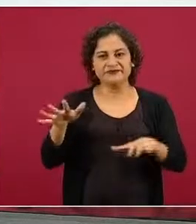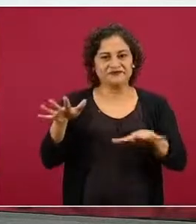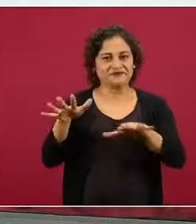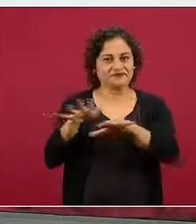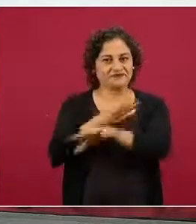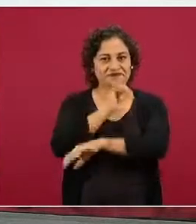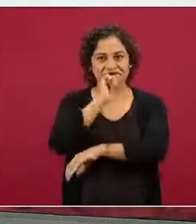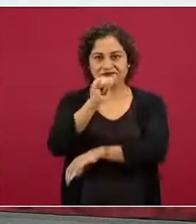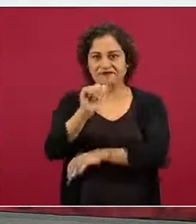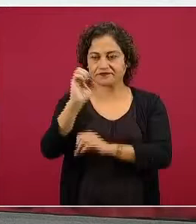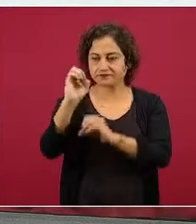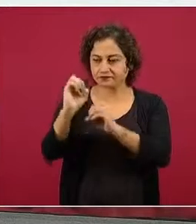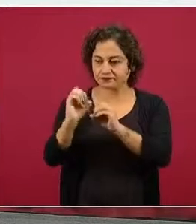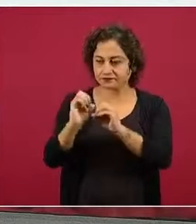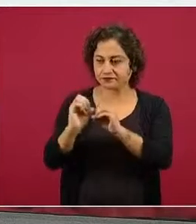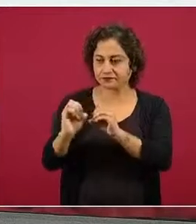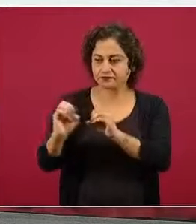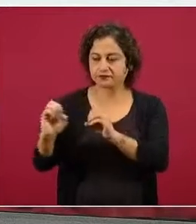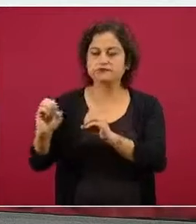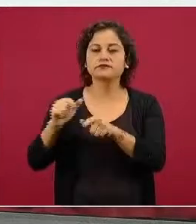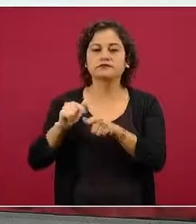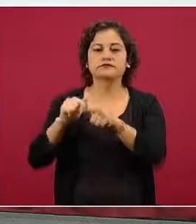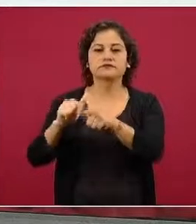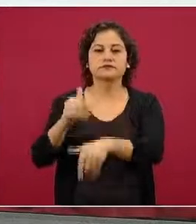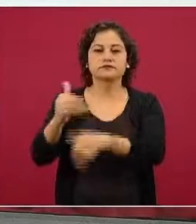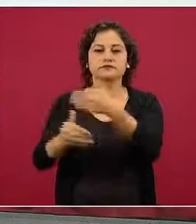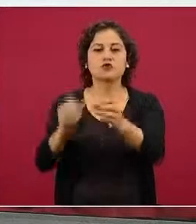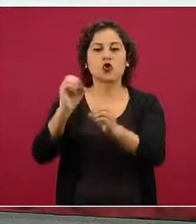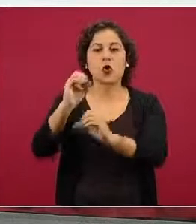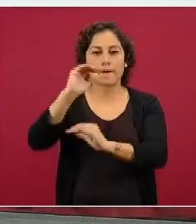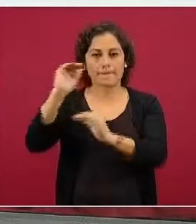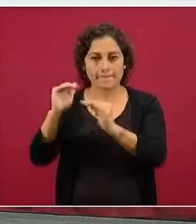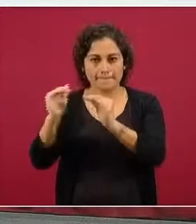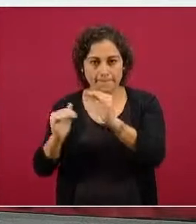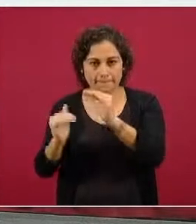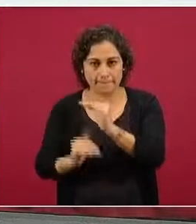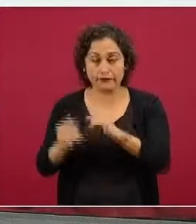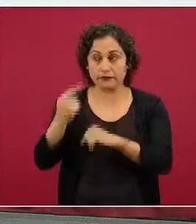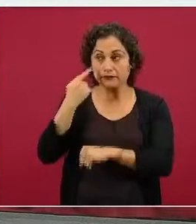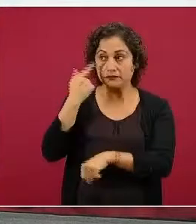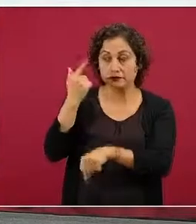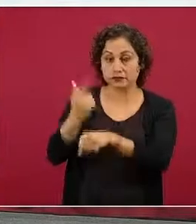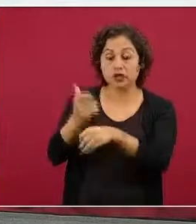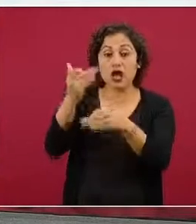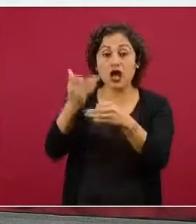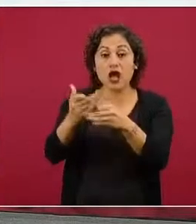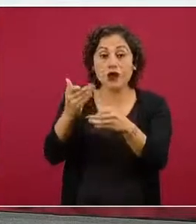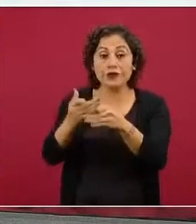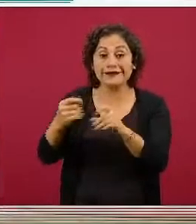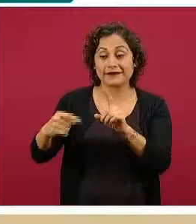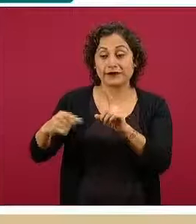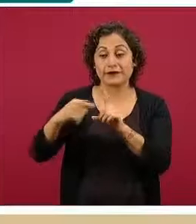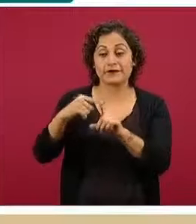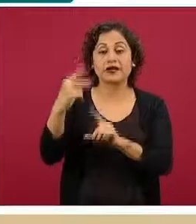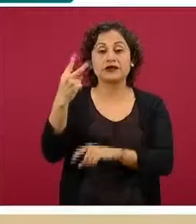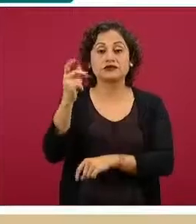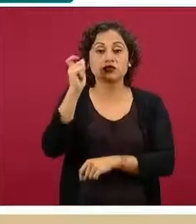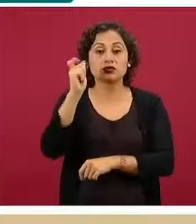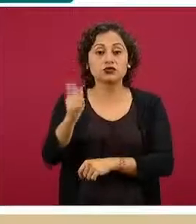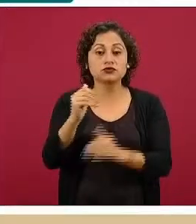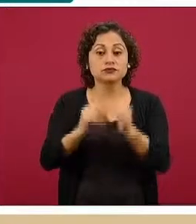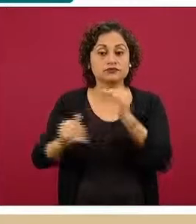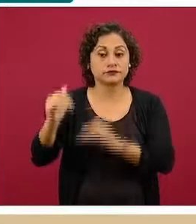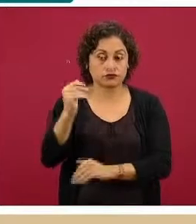en cero, o con una disminución. Aquí esta expectativa no existe. Empezamos con un +2,